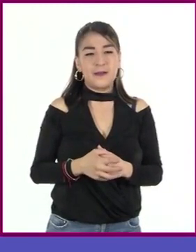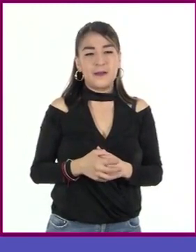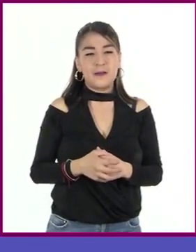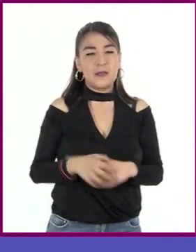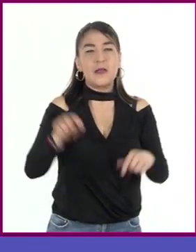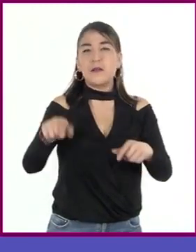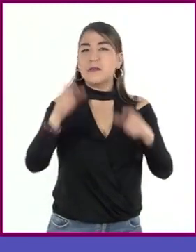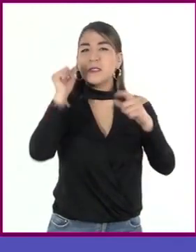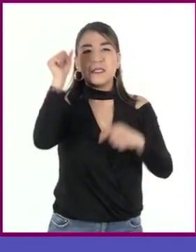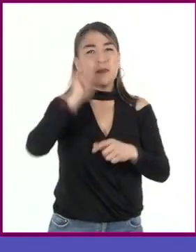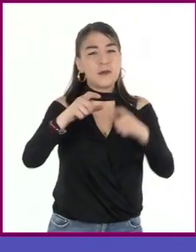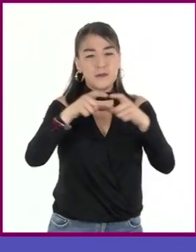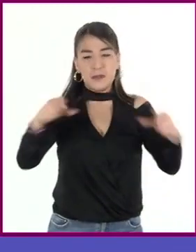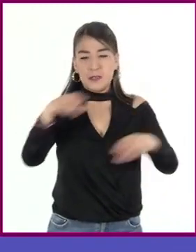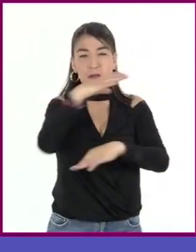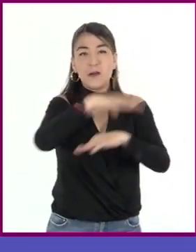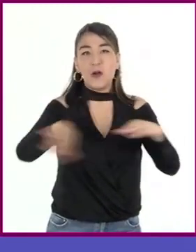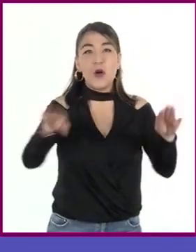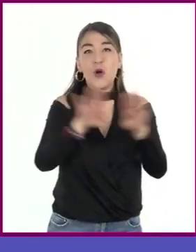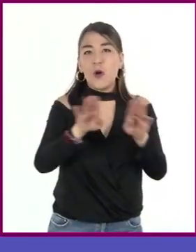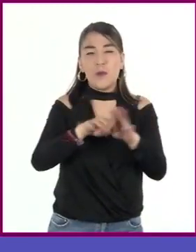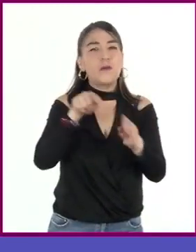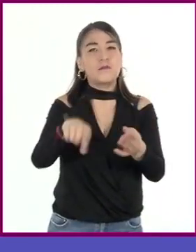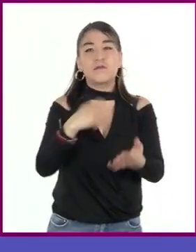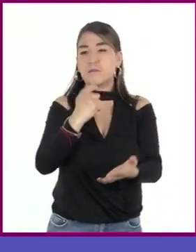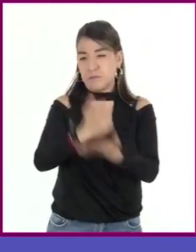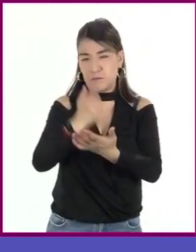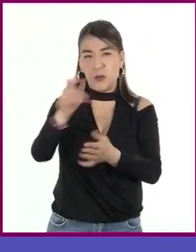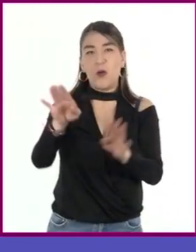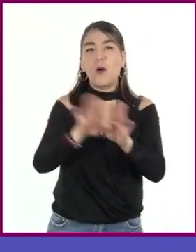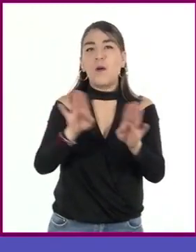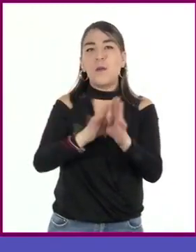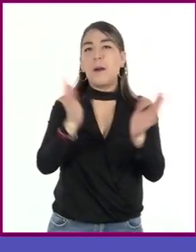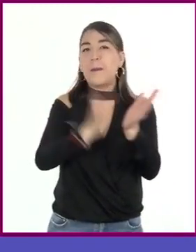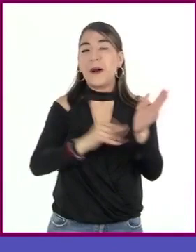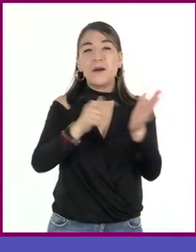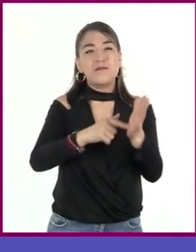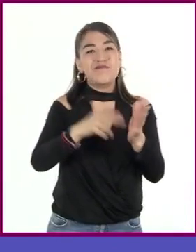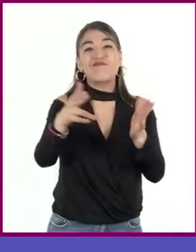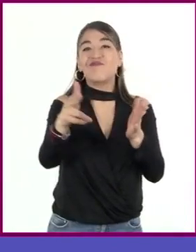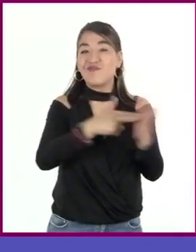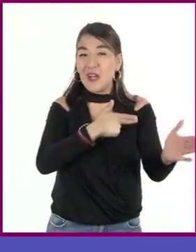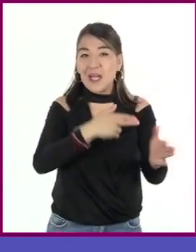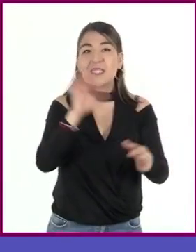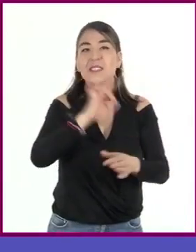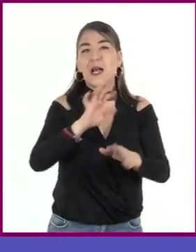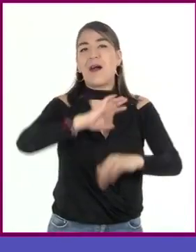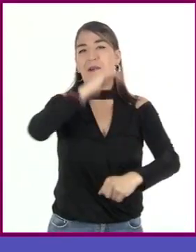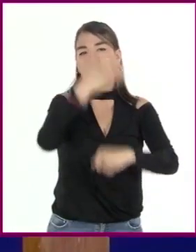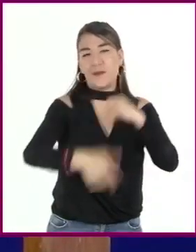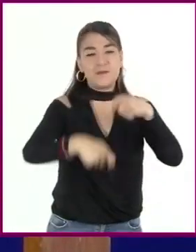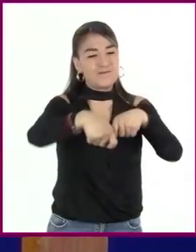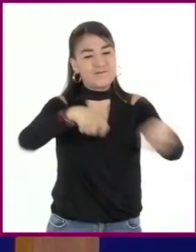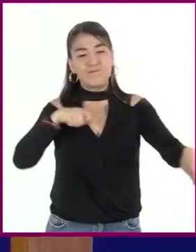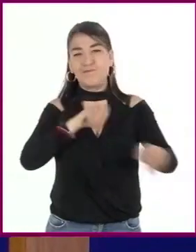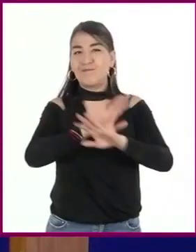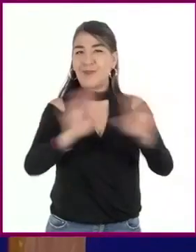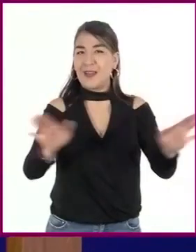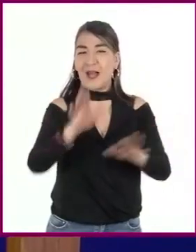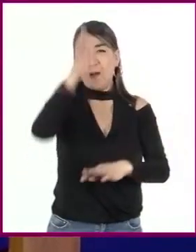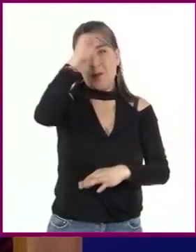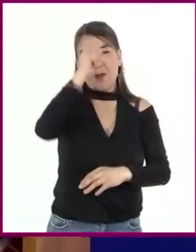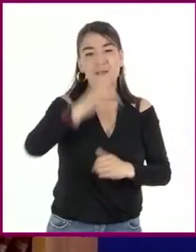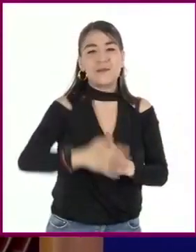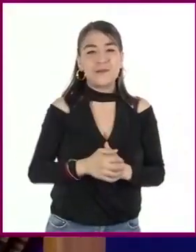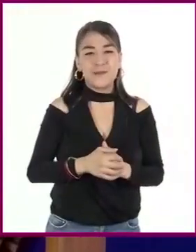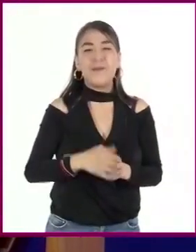siempre podrá cobrarse a no ser que el documento sea rechazado o destruido cuando finalice el trato. Se parece a lo